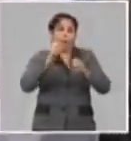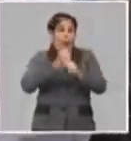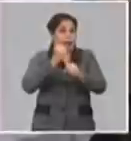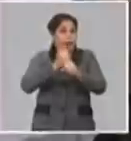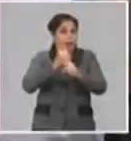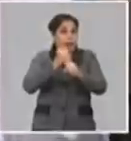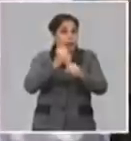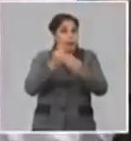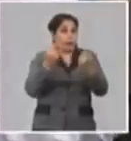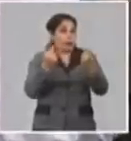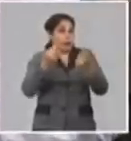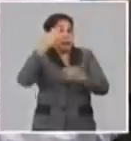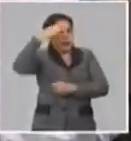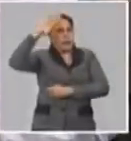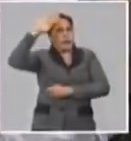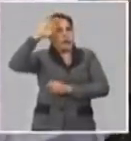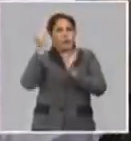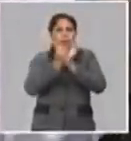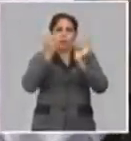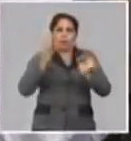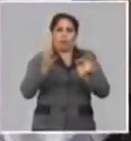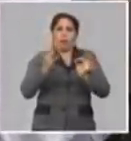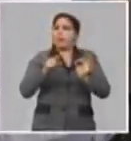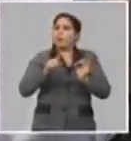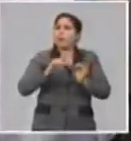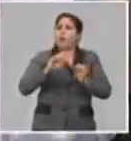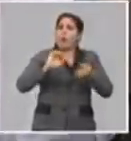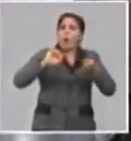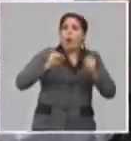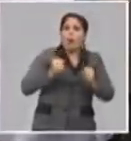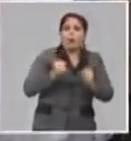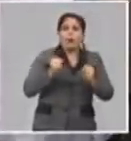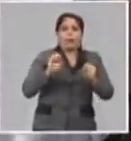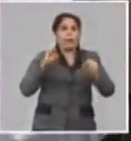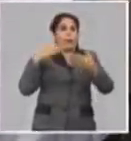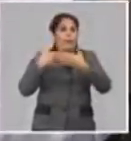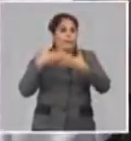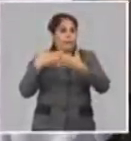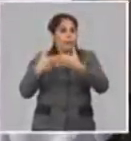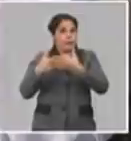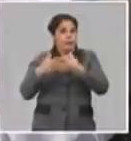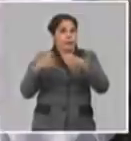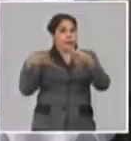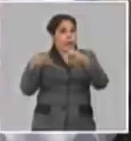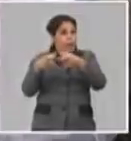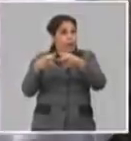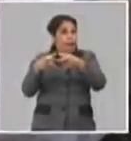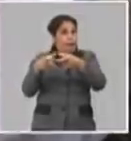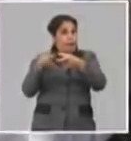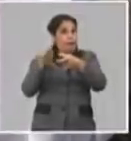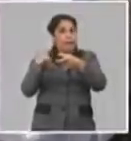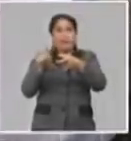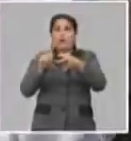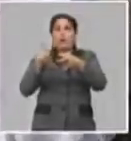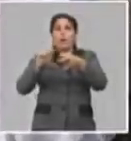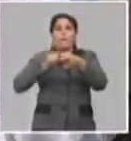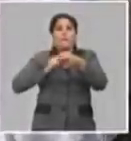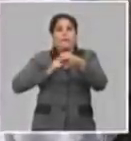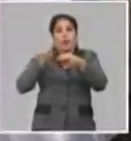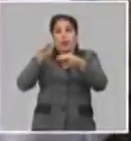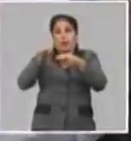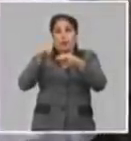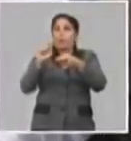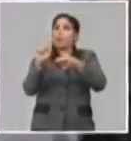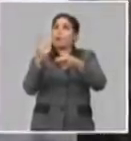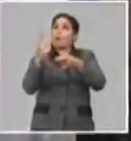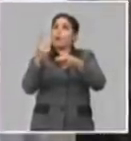que tiene nuestra economía. Que es que no tiene que ser, o sea, la micro, pequeña y mediana empresa no es privativa